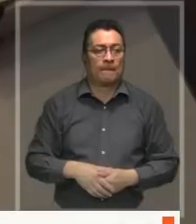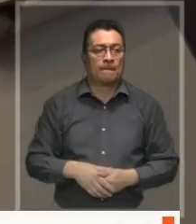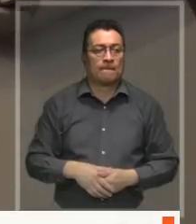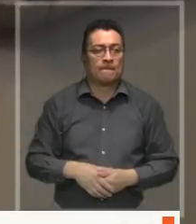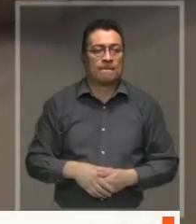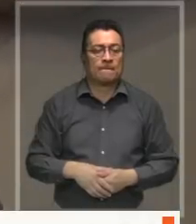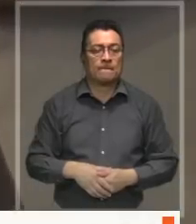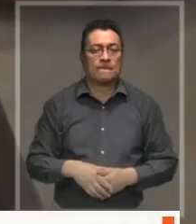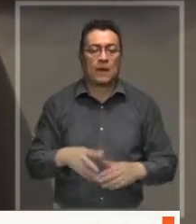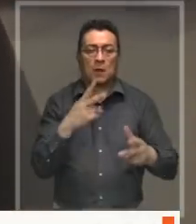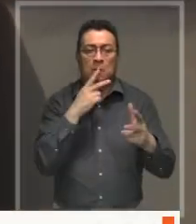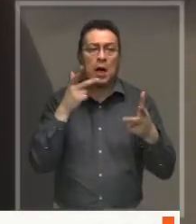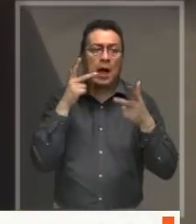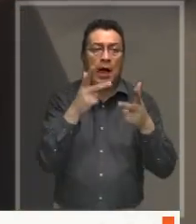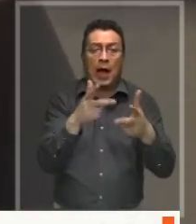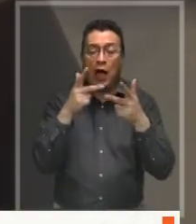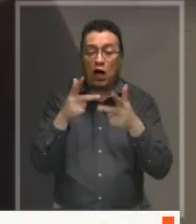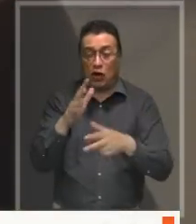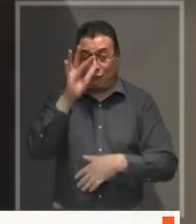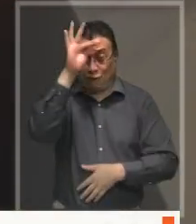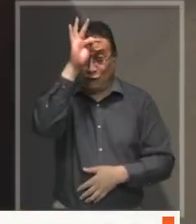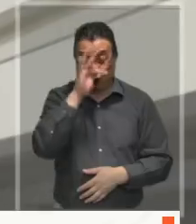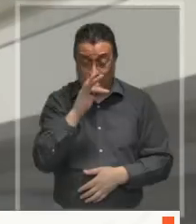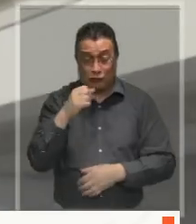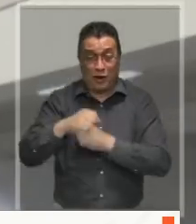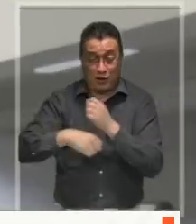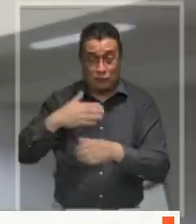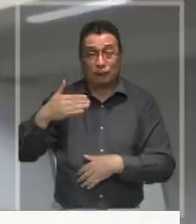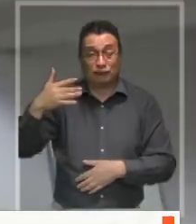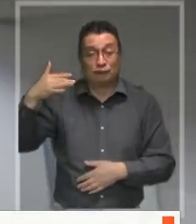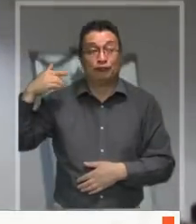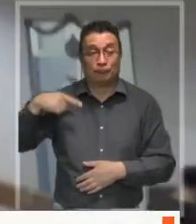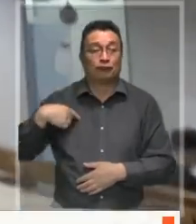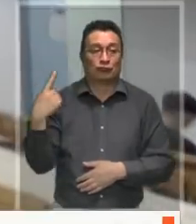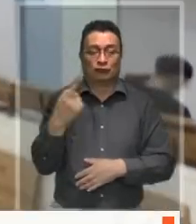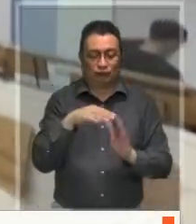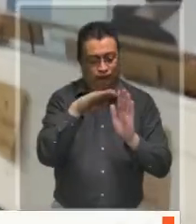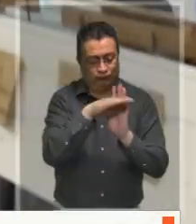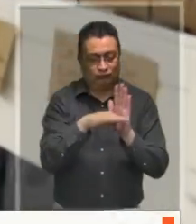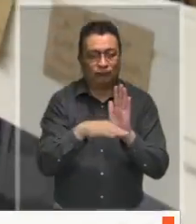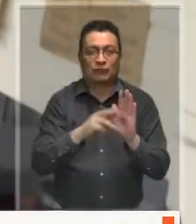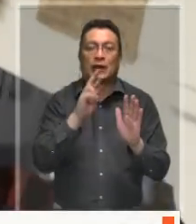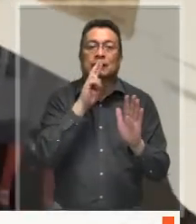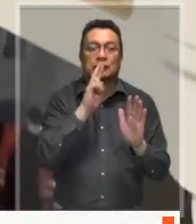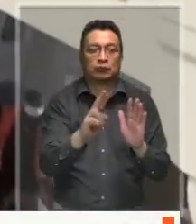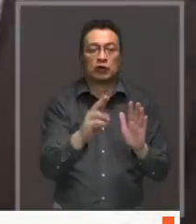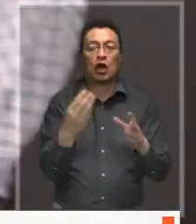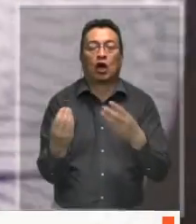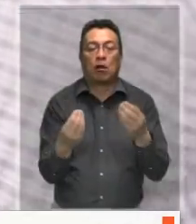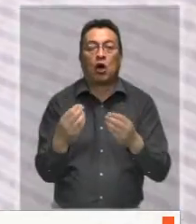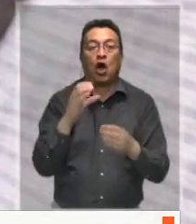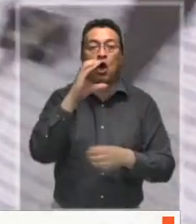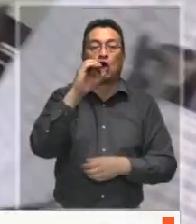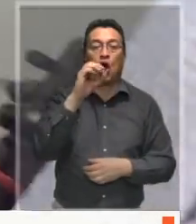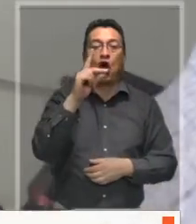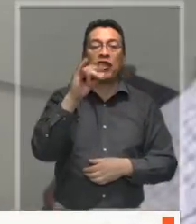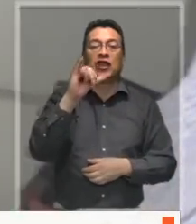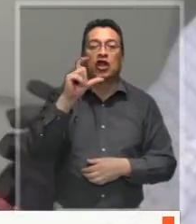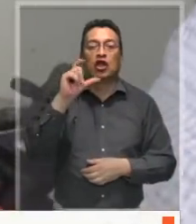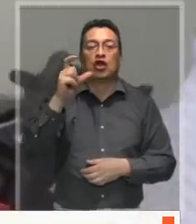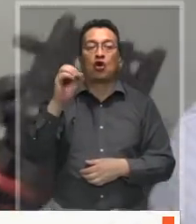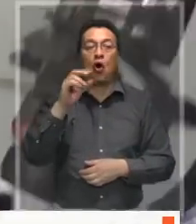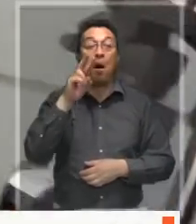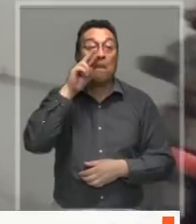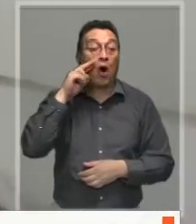Las agresiones sufridas por los funcionarios durante los últimos años han motivado protocolos de respuesta, como el código morado, pero también un